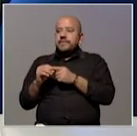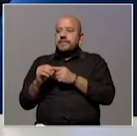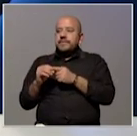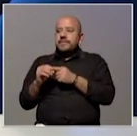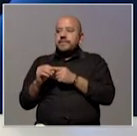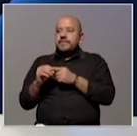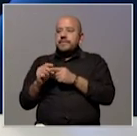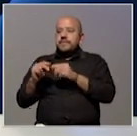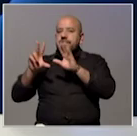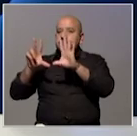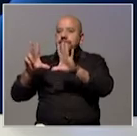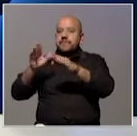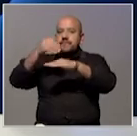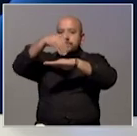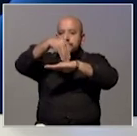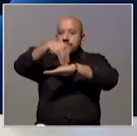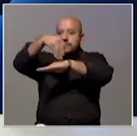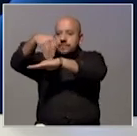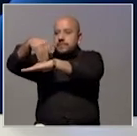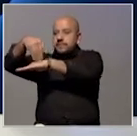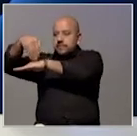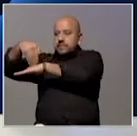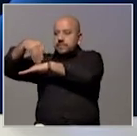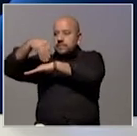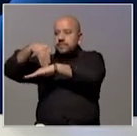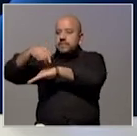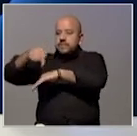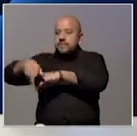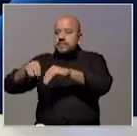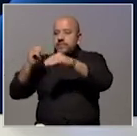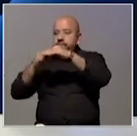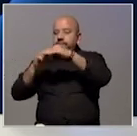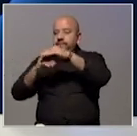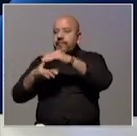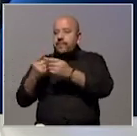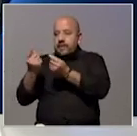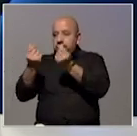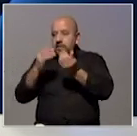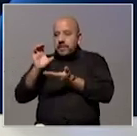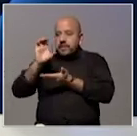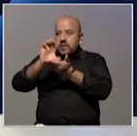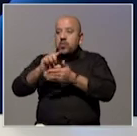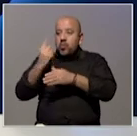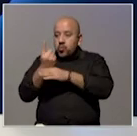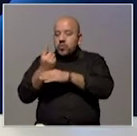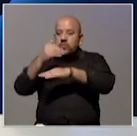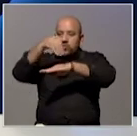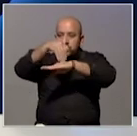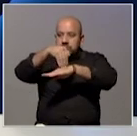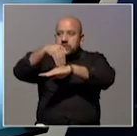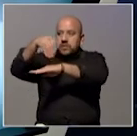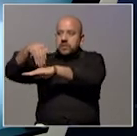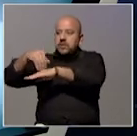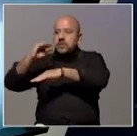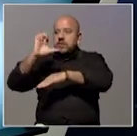en los ocho centros comunales se van a hacer el fondo capital financia 3 pero se va a ser uno por municipio para eco